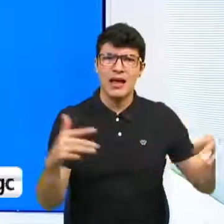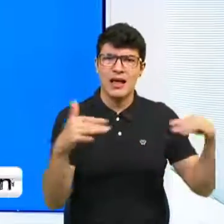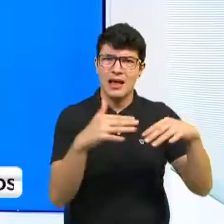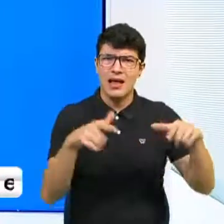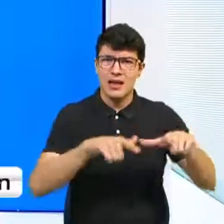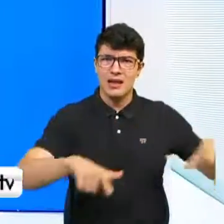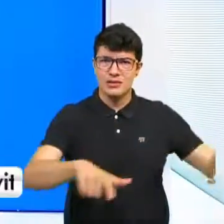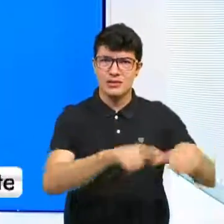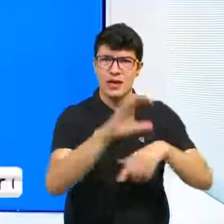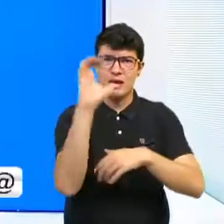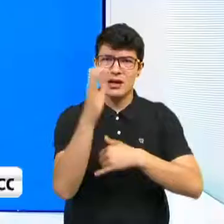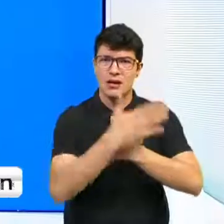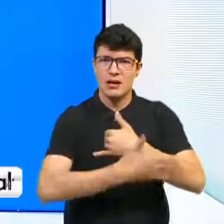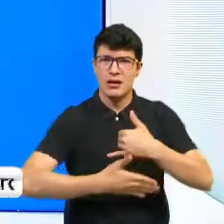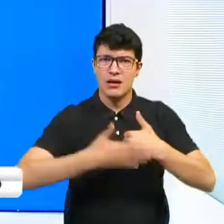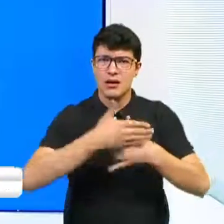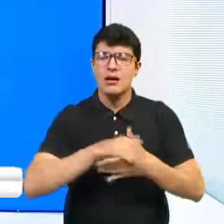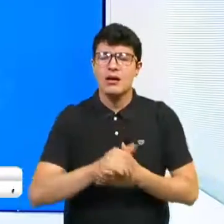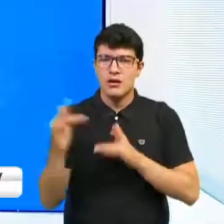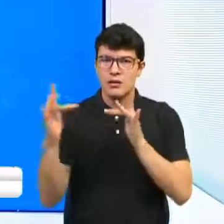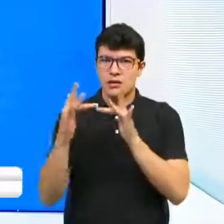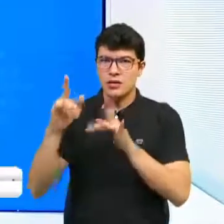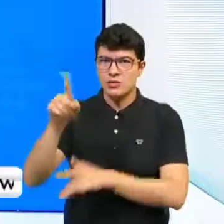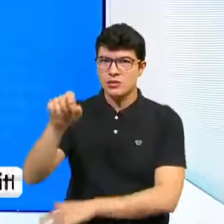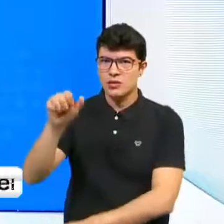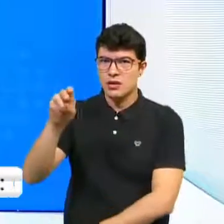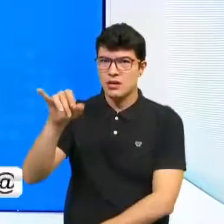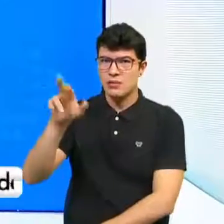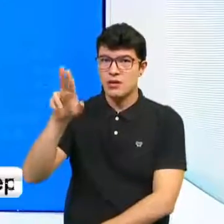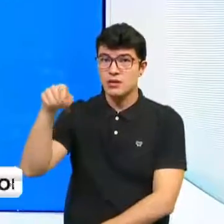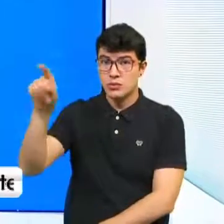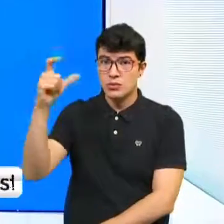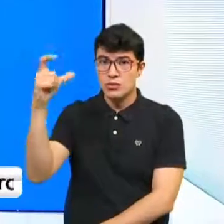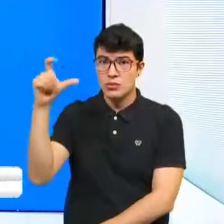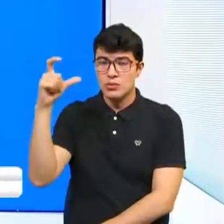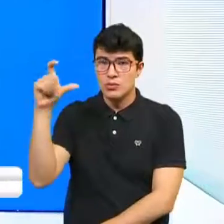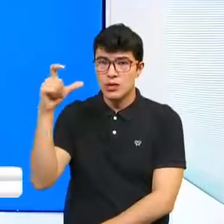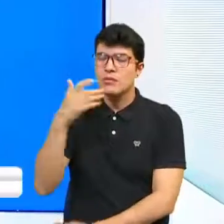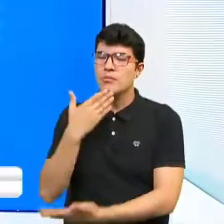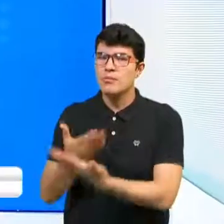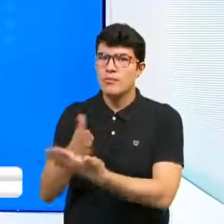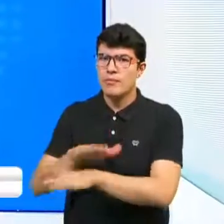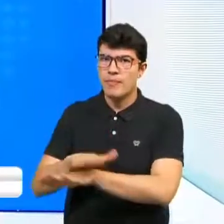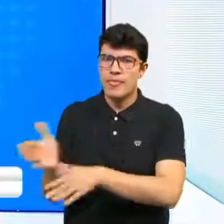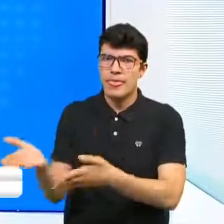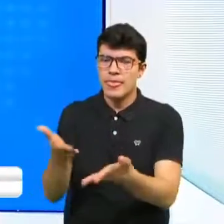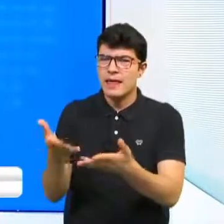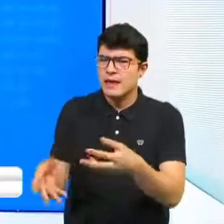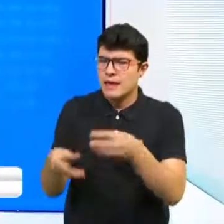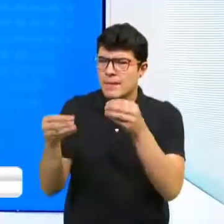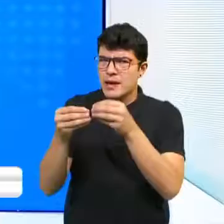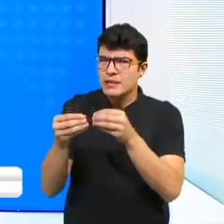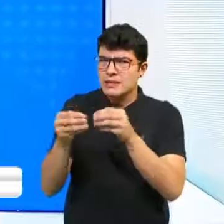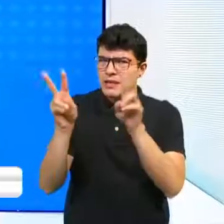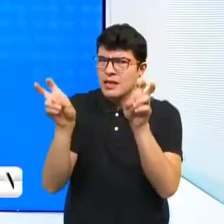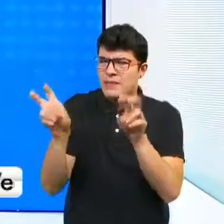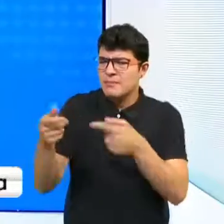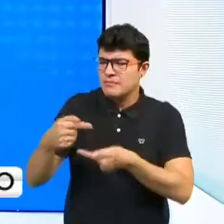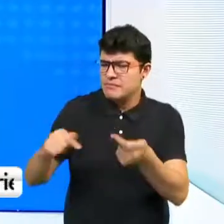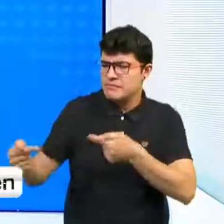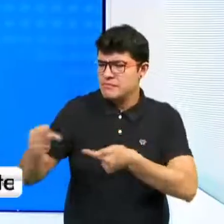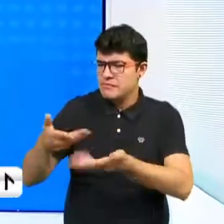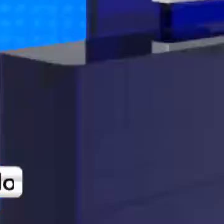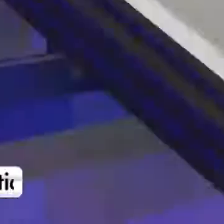del país hacemos a esta hora contacto con nuestro compañero sami el castillo desde cúcuta samir muy buenas tardes y que más se habló precisamente en este